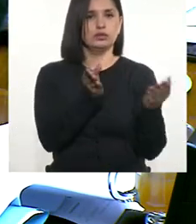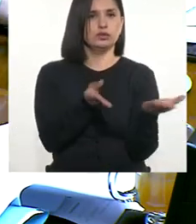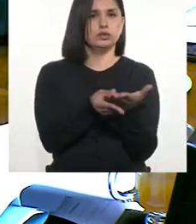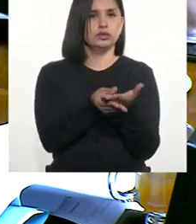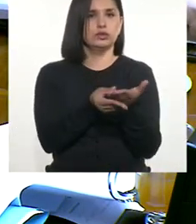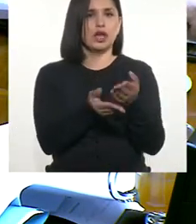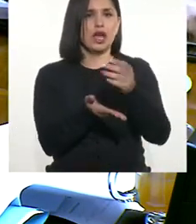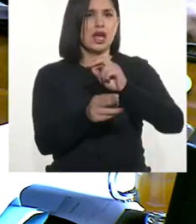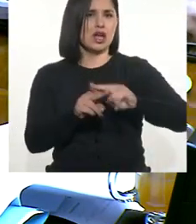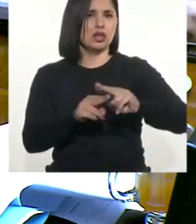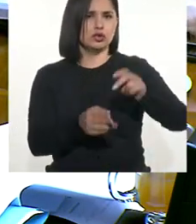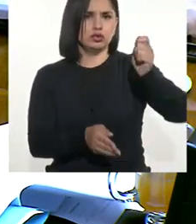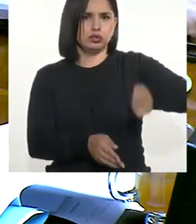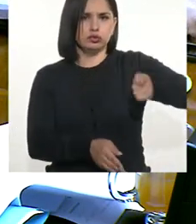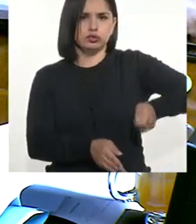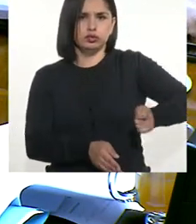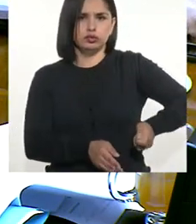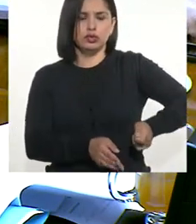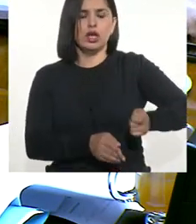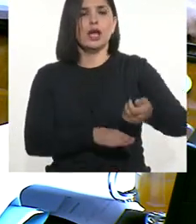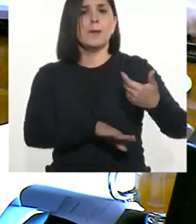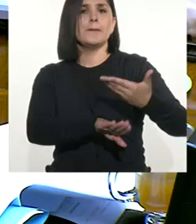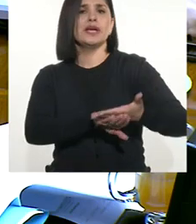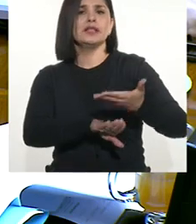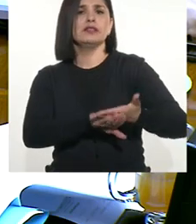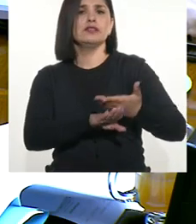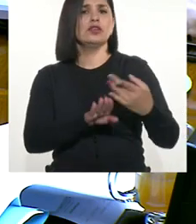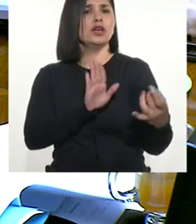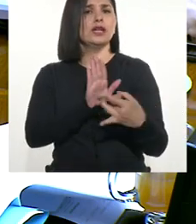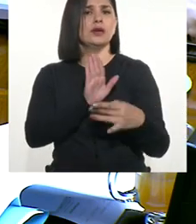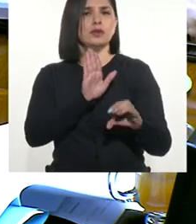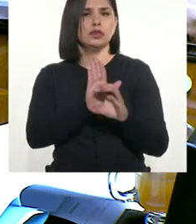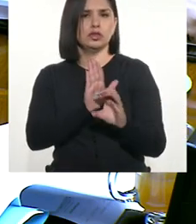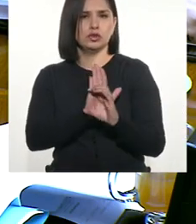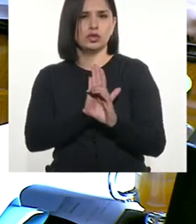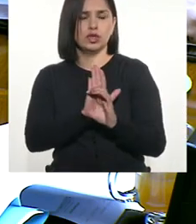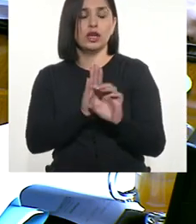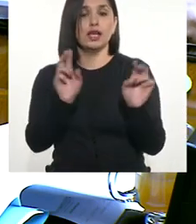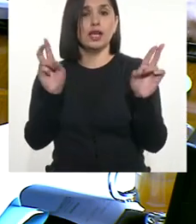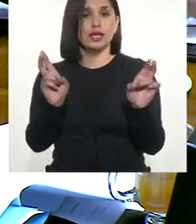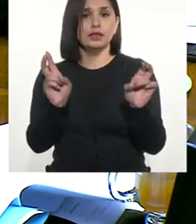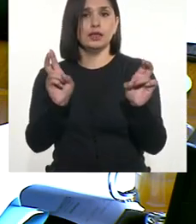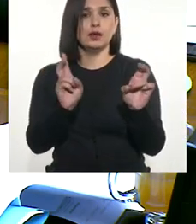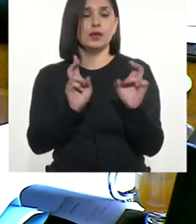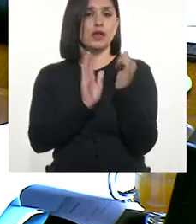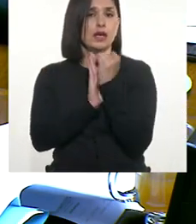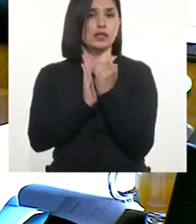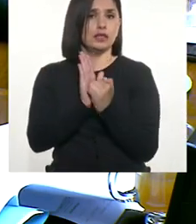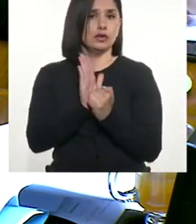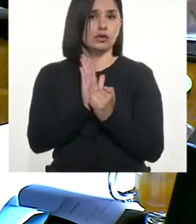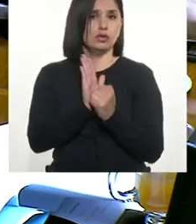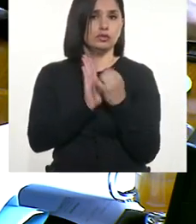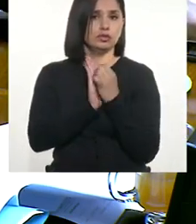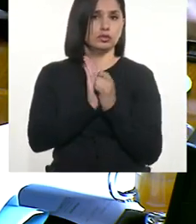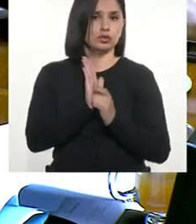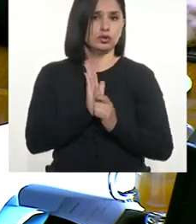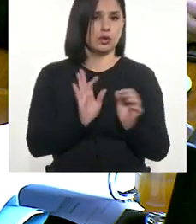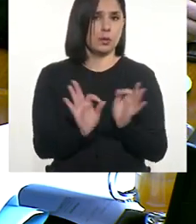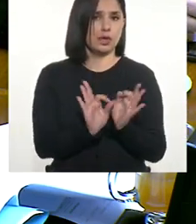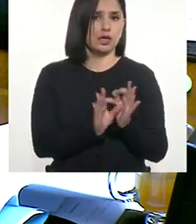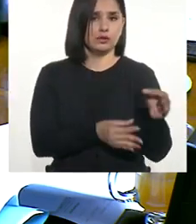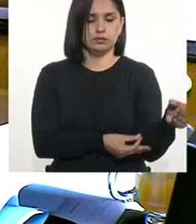resoluciones dictadas en el requerimiento de inaplicabilidad por inconstitucionalidad respecto de las disposiciones legales que indica